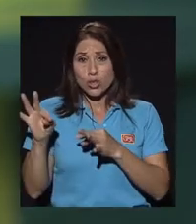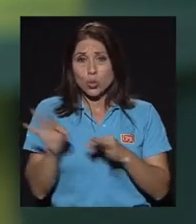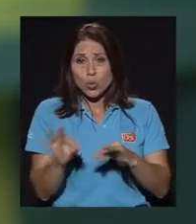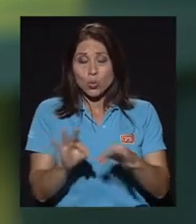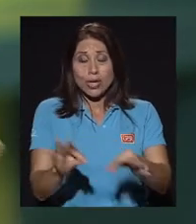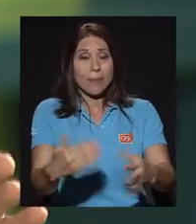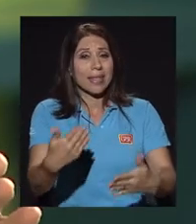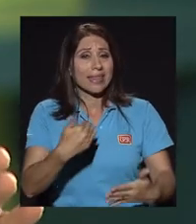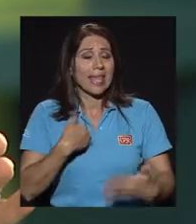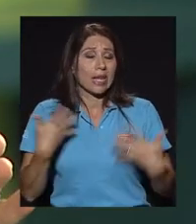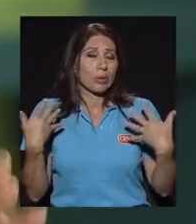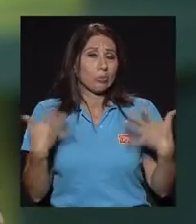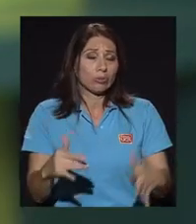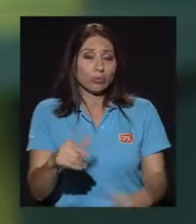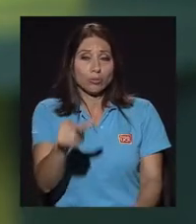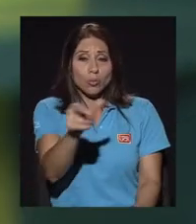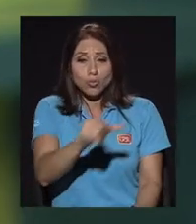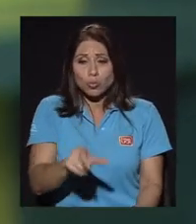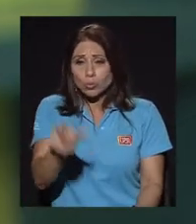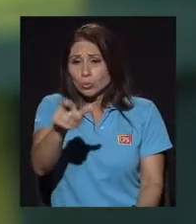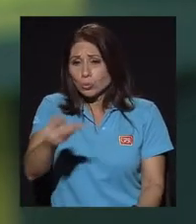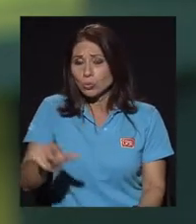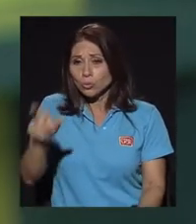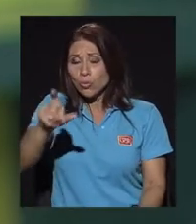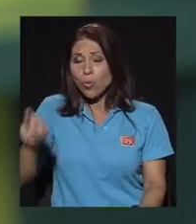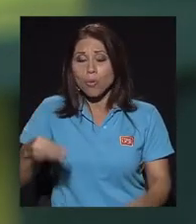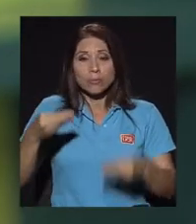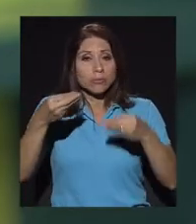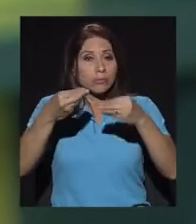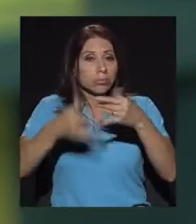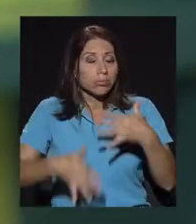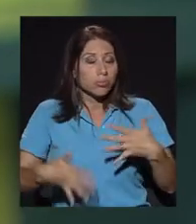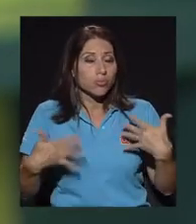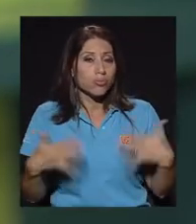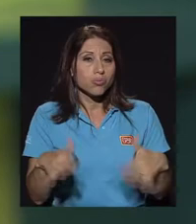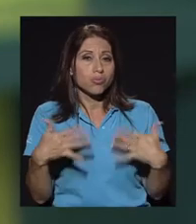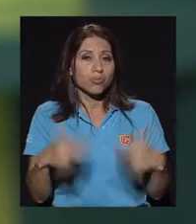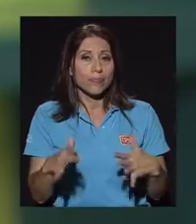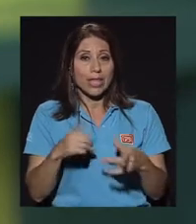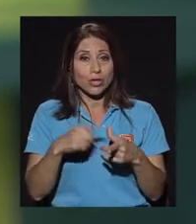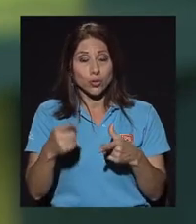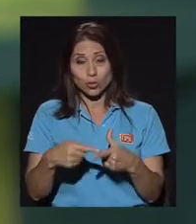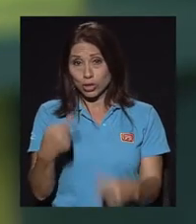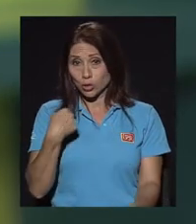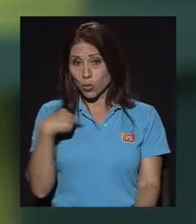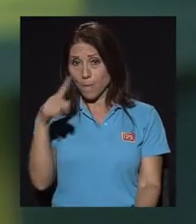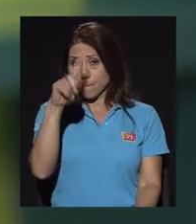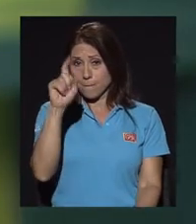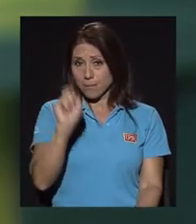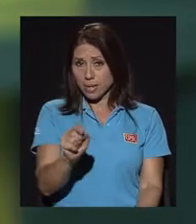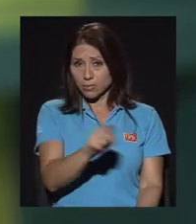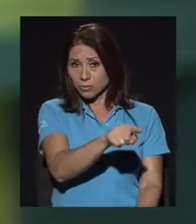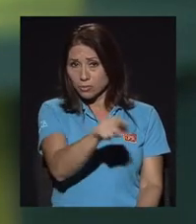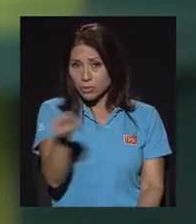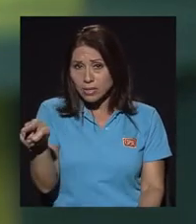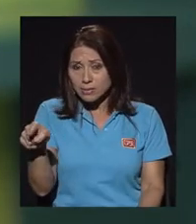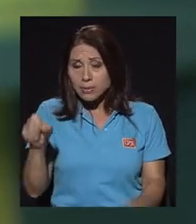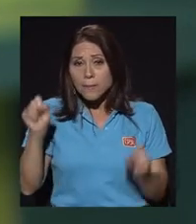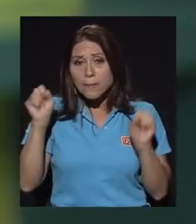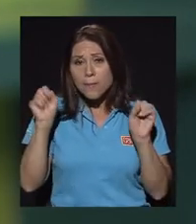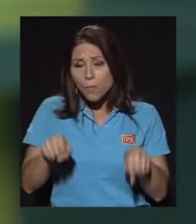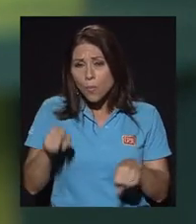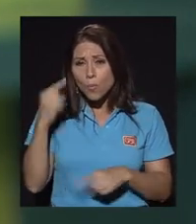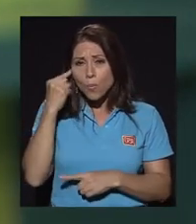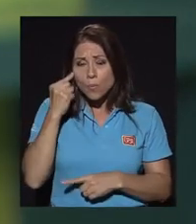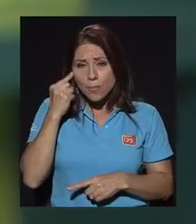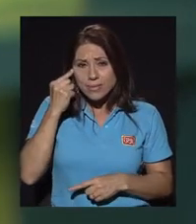hidrológica envidiable. Entonces, les pregunto yo a ustedes, ¿podemos pensar